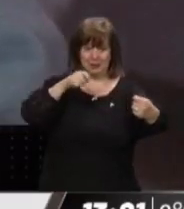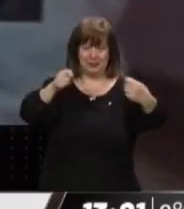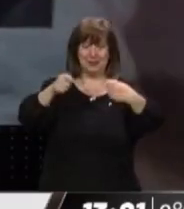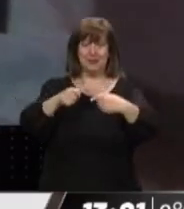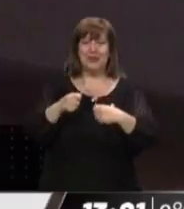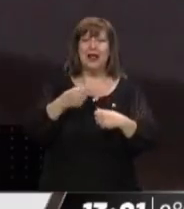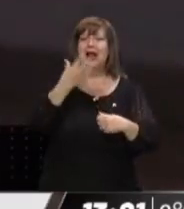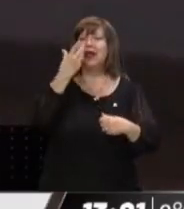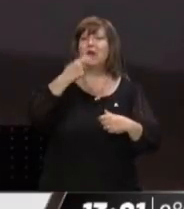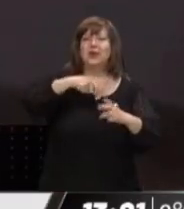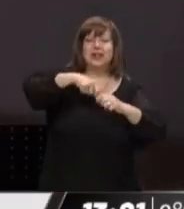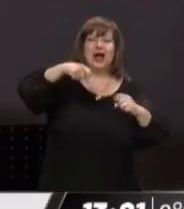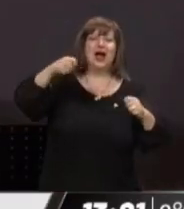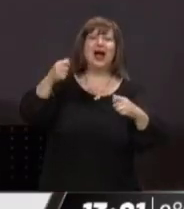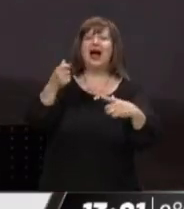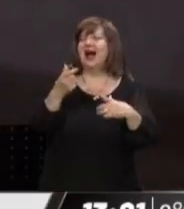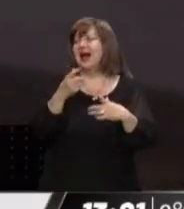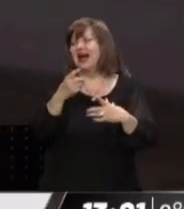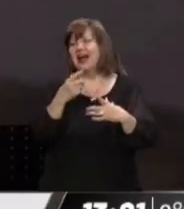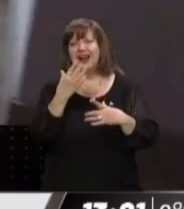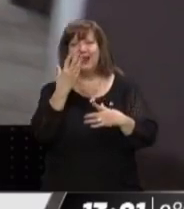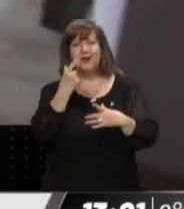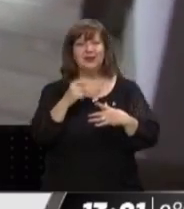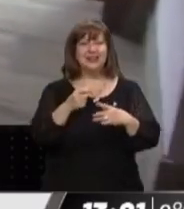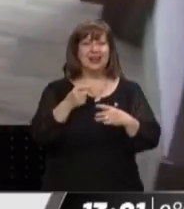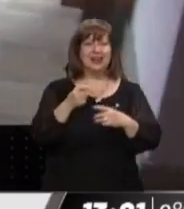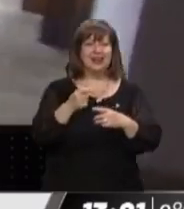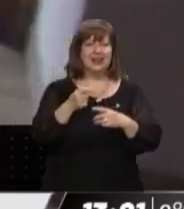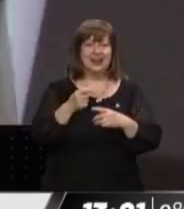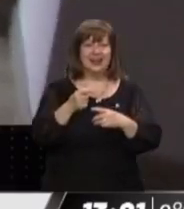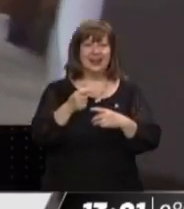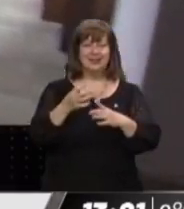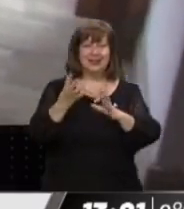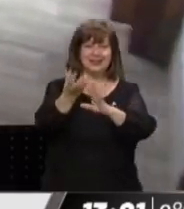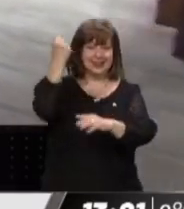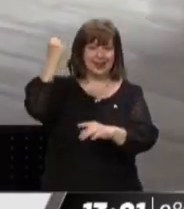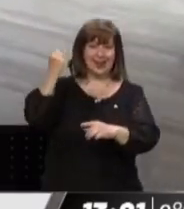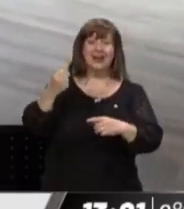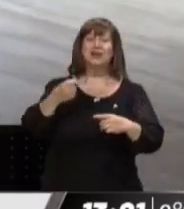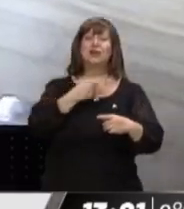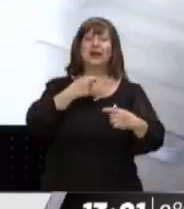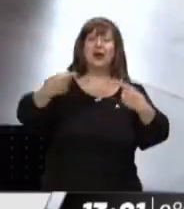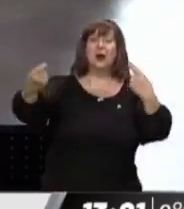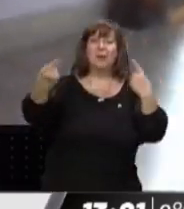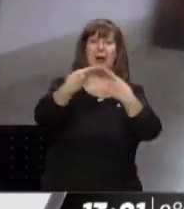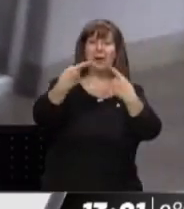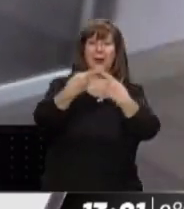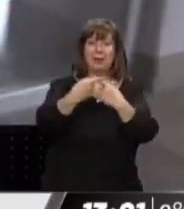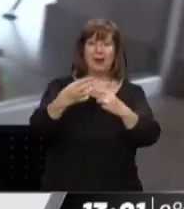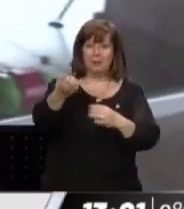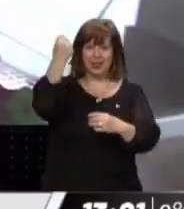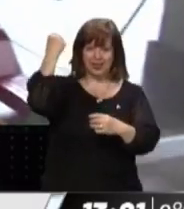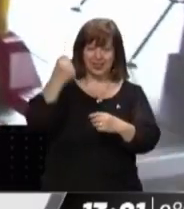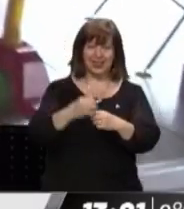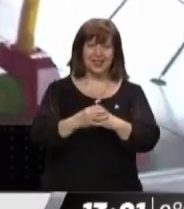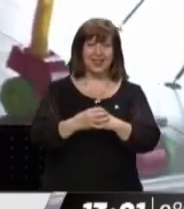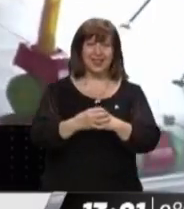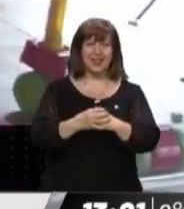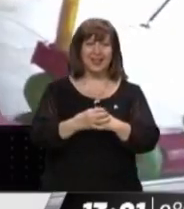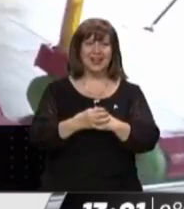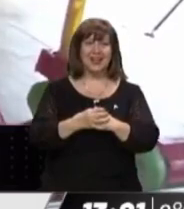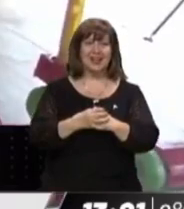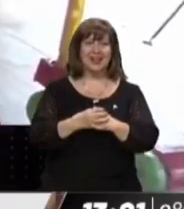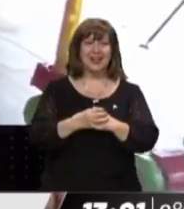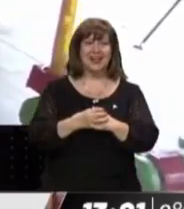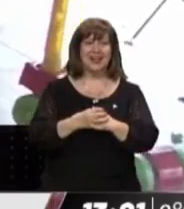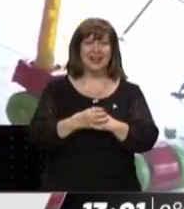Porque es fanático de la Guerra de la Galaxia. Taranana, taranana. No me lo saques, que tengo que pelear con vos. Mirá qué rapidez el sonidista, Julián. No